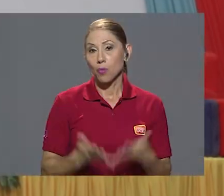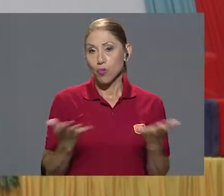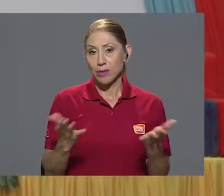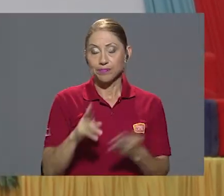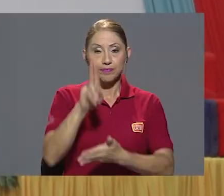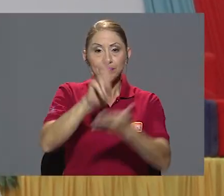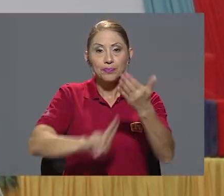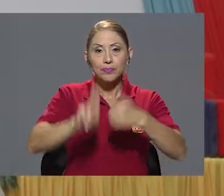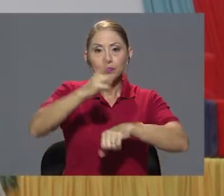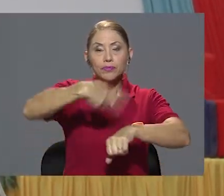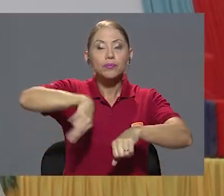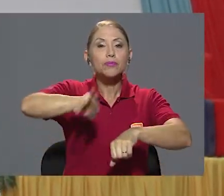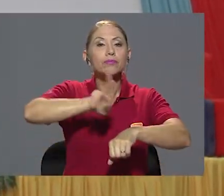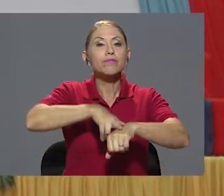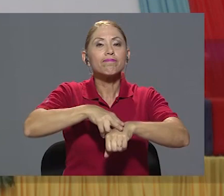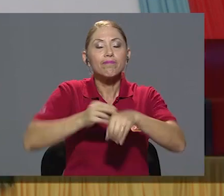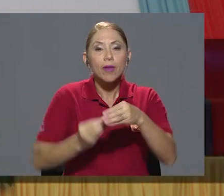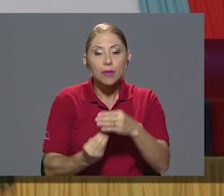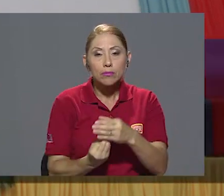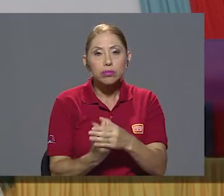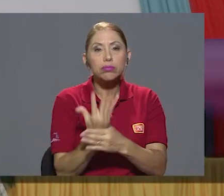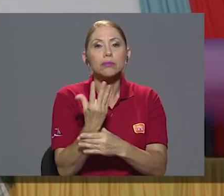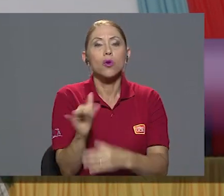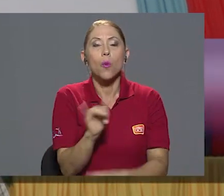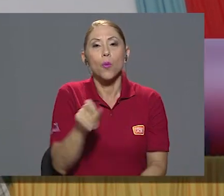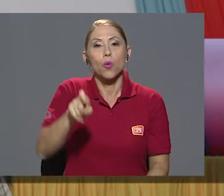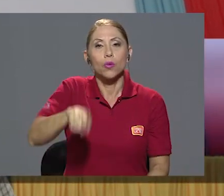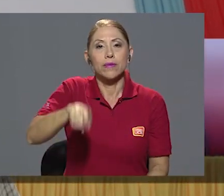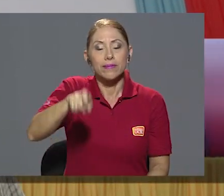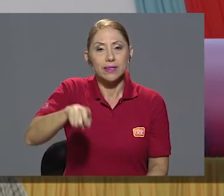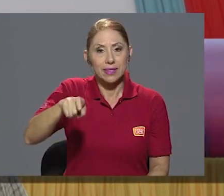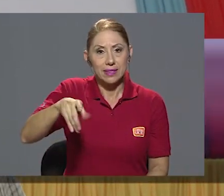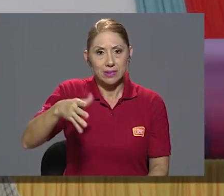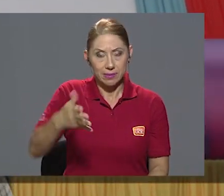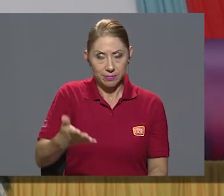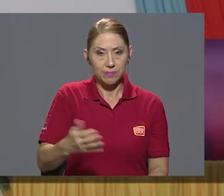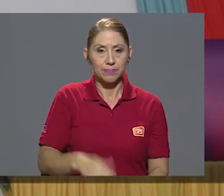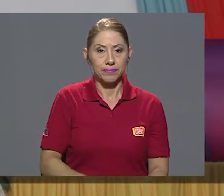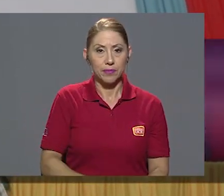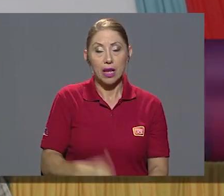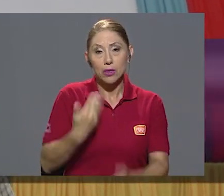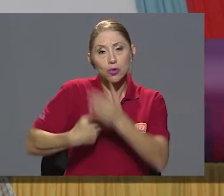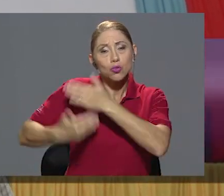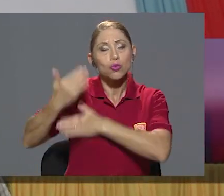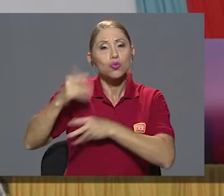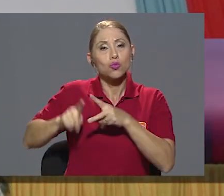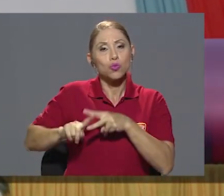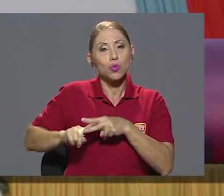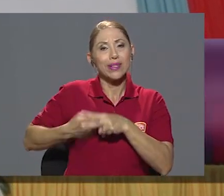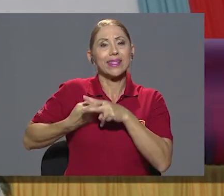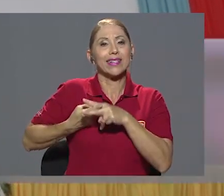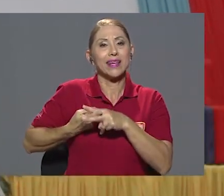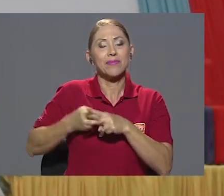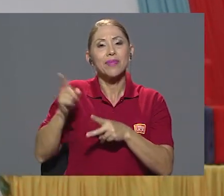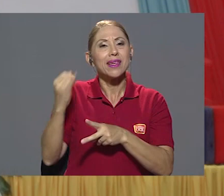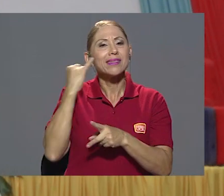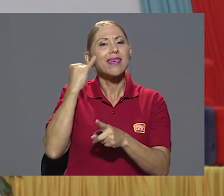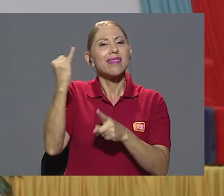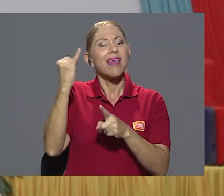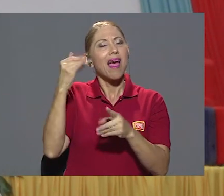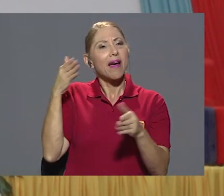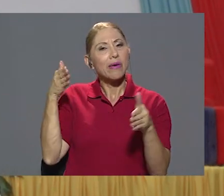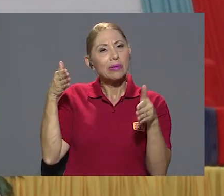Bueno, la Universidad Nacional nace como la universidad necesaria. En su origen, esa idea se